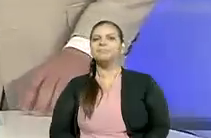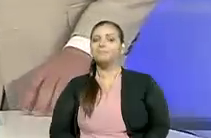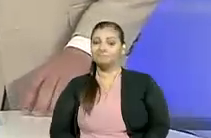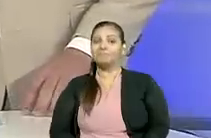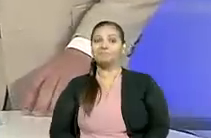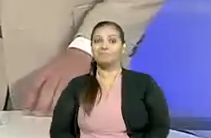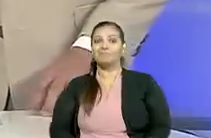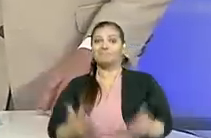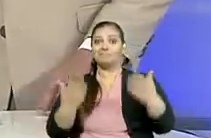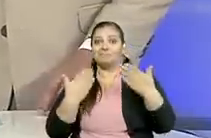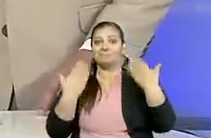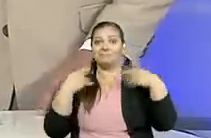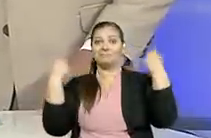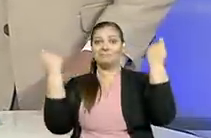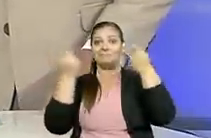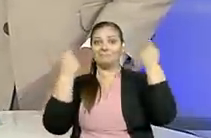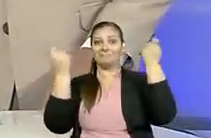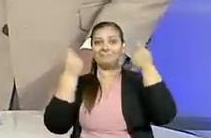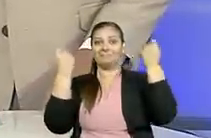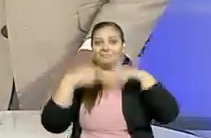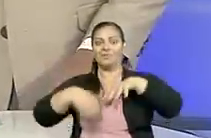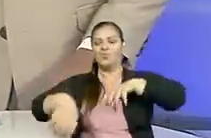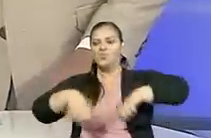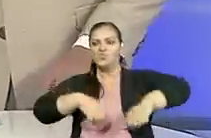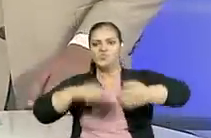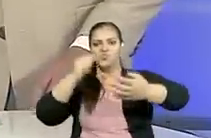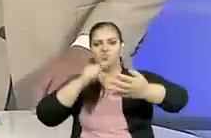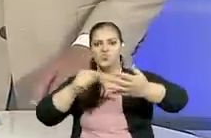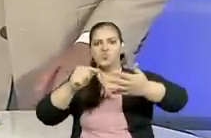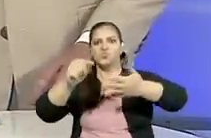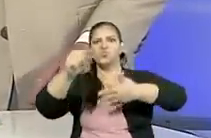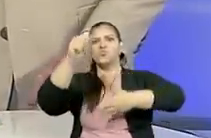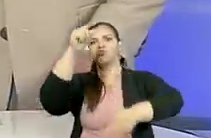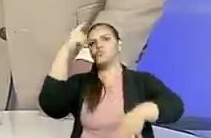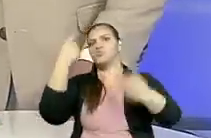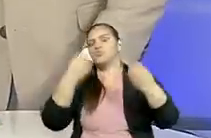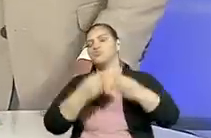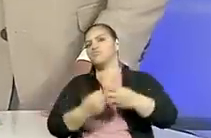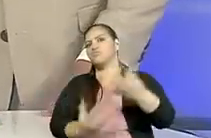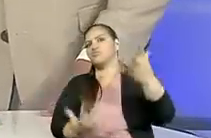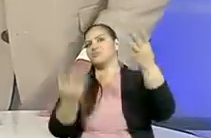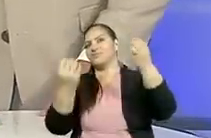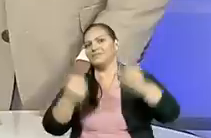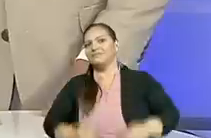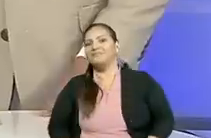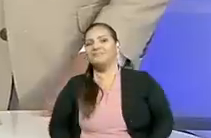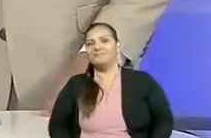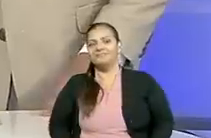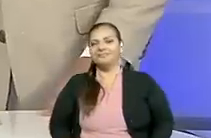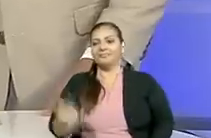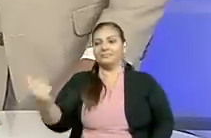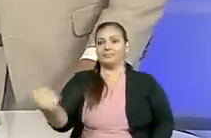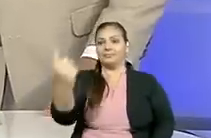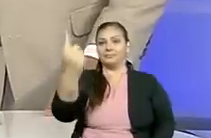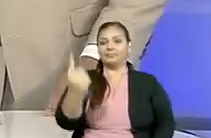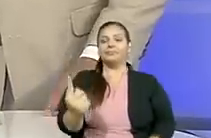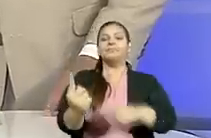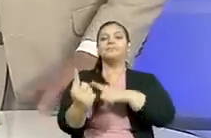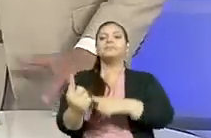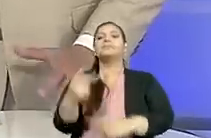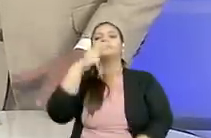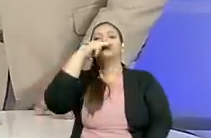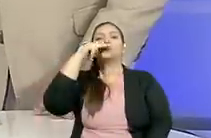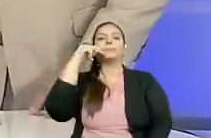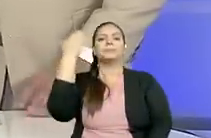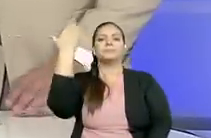le canto yo a mi tierra. Muy bien, se vive una verdadera fiesta en la ciudad de Guayaquil y a propósito y tal como lo habíamos anunciado, tenemos ya en nuestro estudio